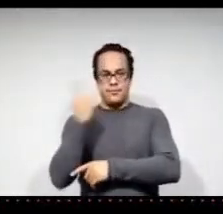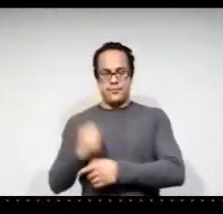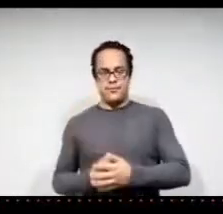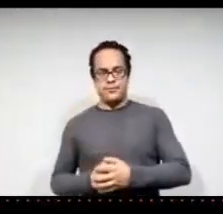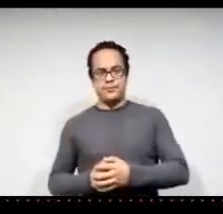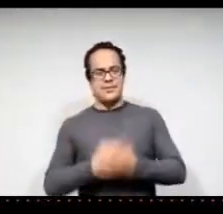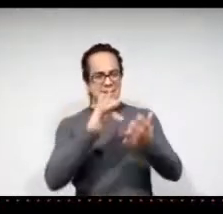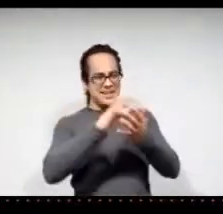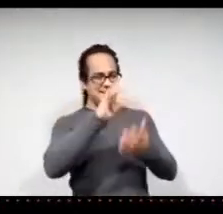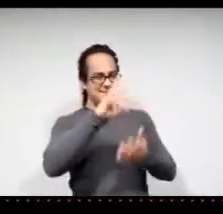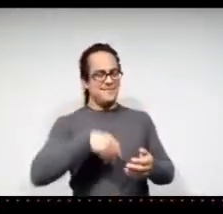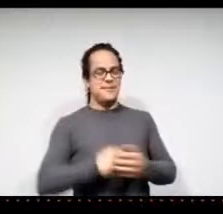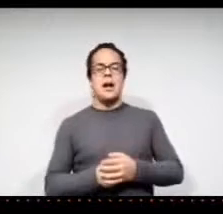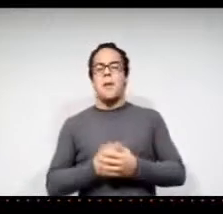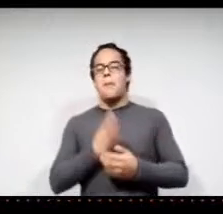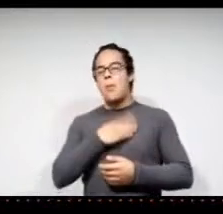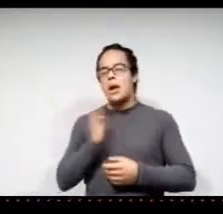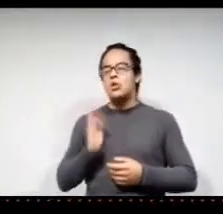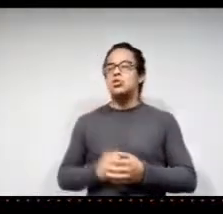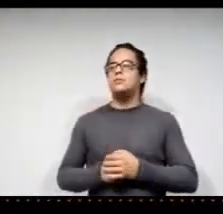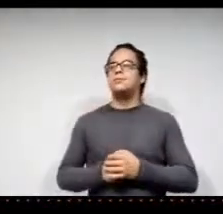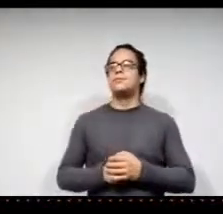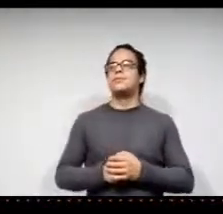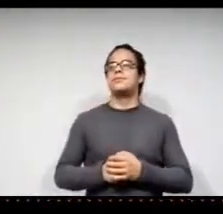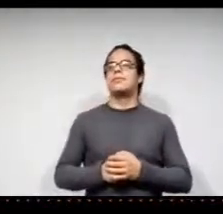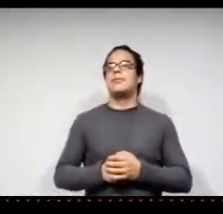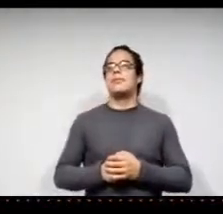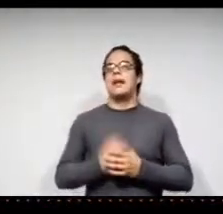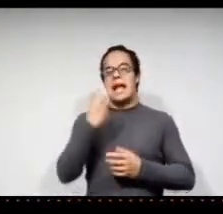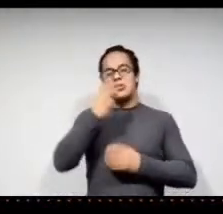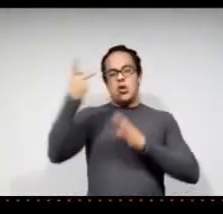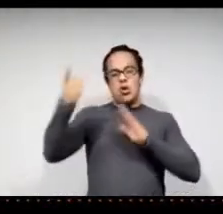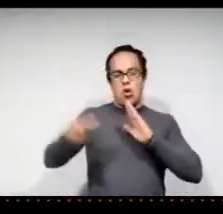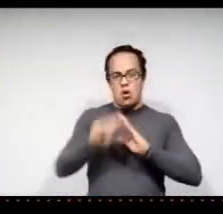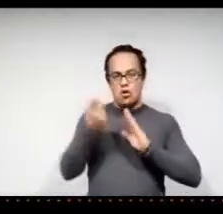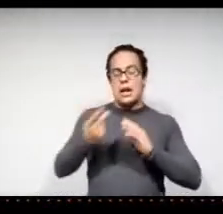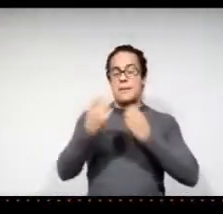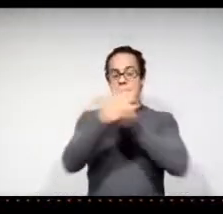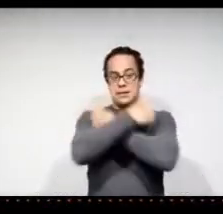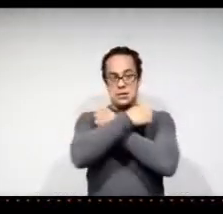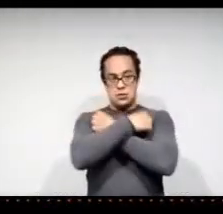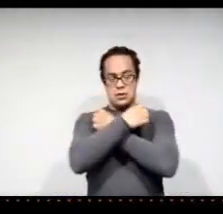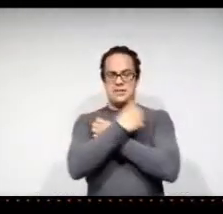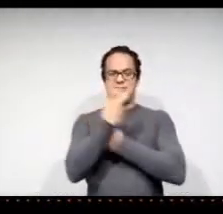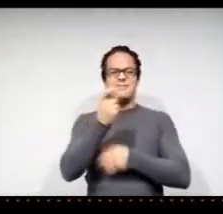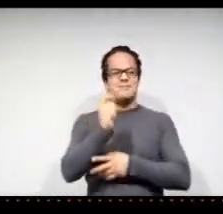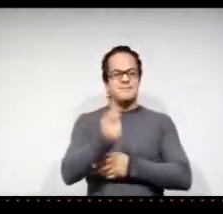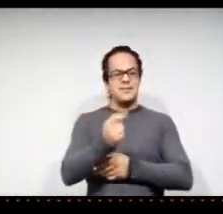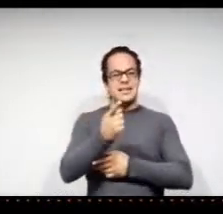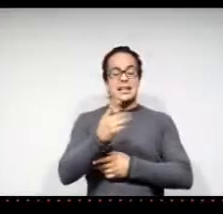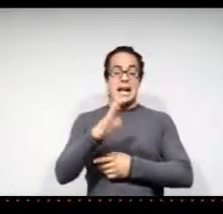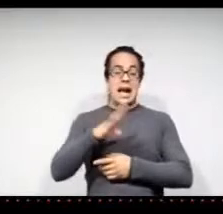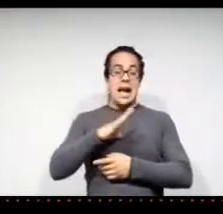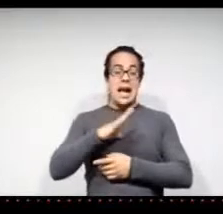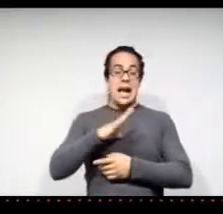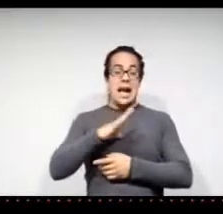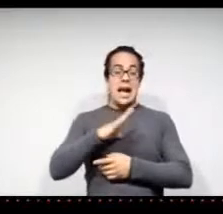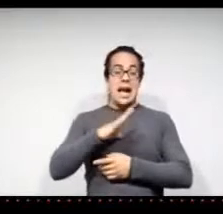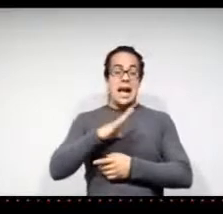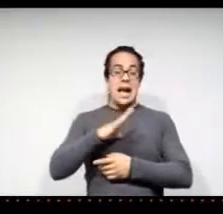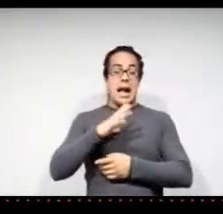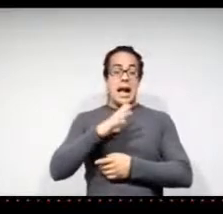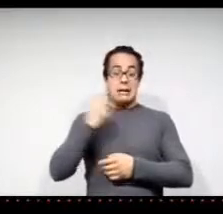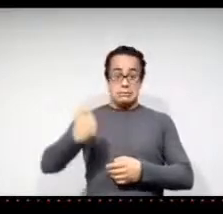Pues retomando la idea de regresar a la educación, una de las ventajas que tenemos en la universidad es que cuando hablo